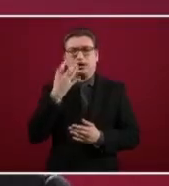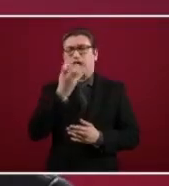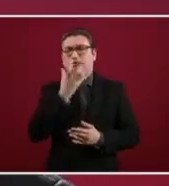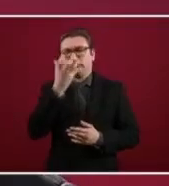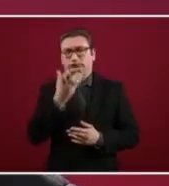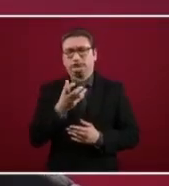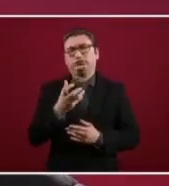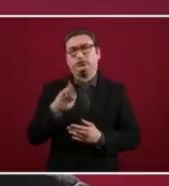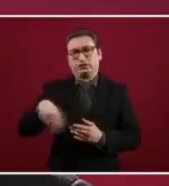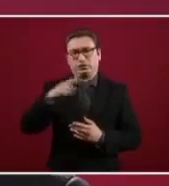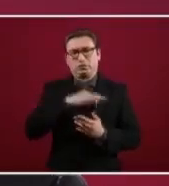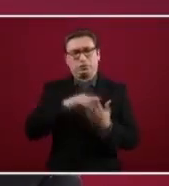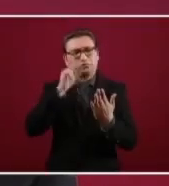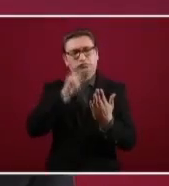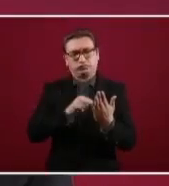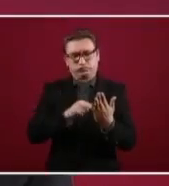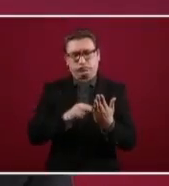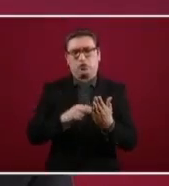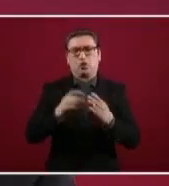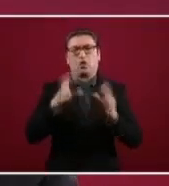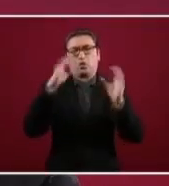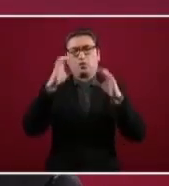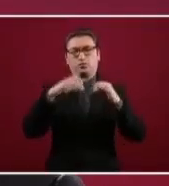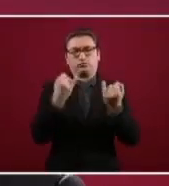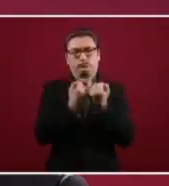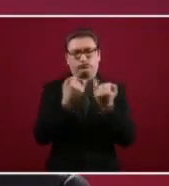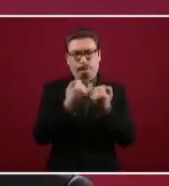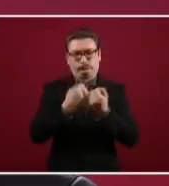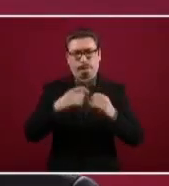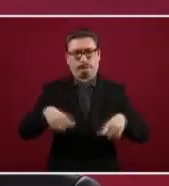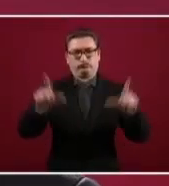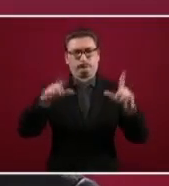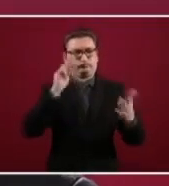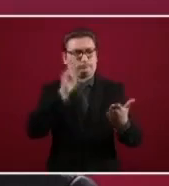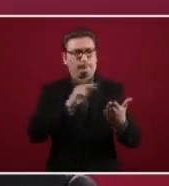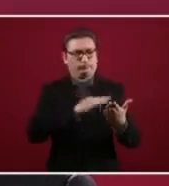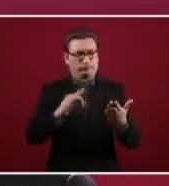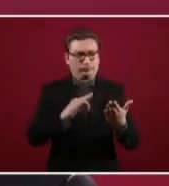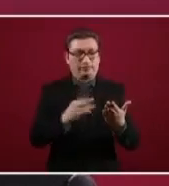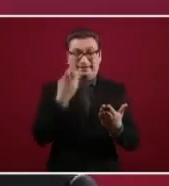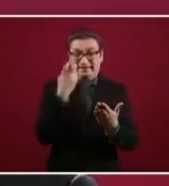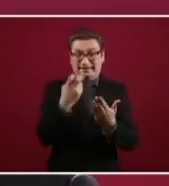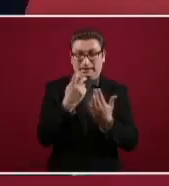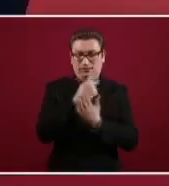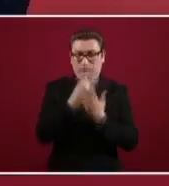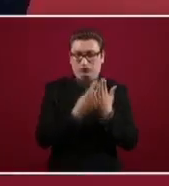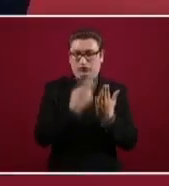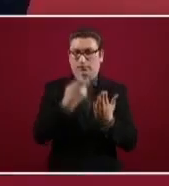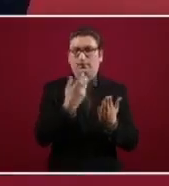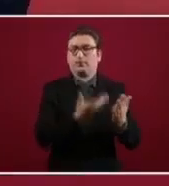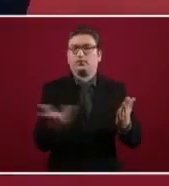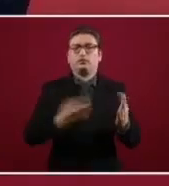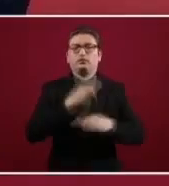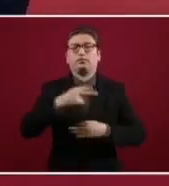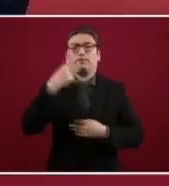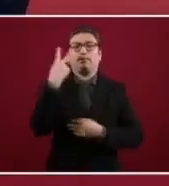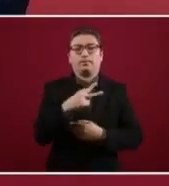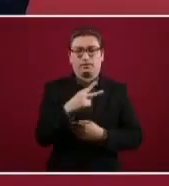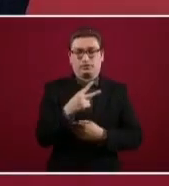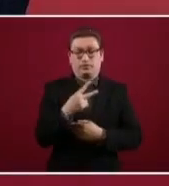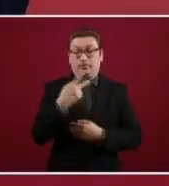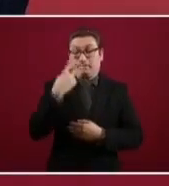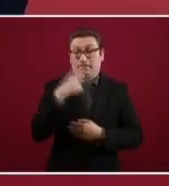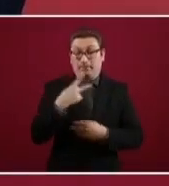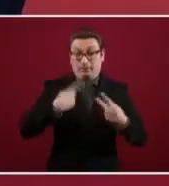debut de google este es un gran programa para mexicanos hecho por mexicanos